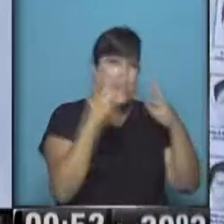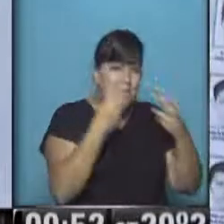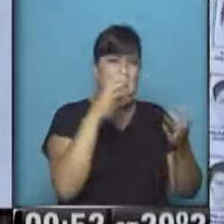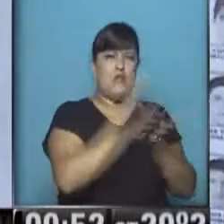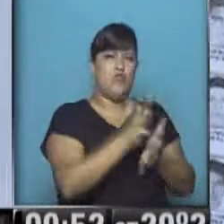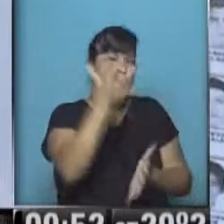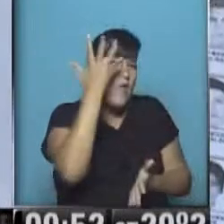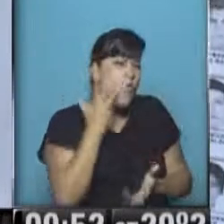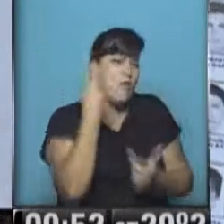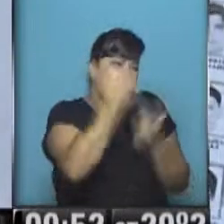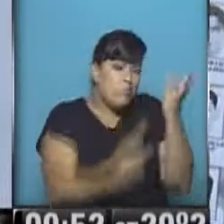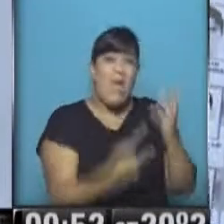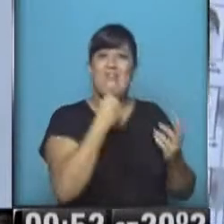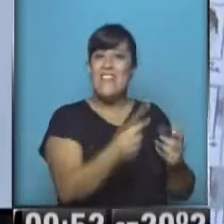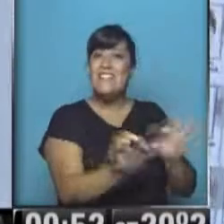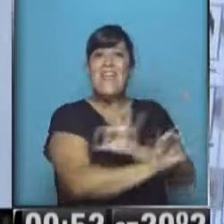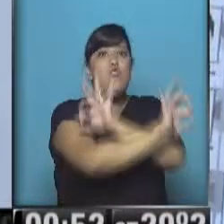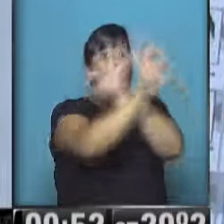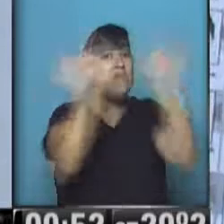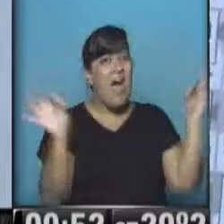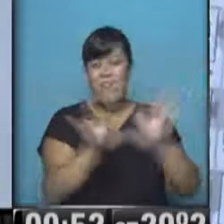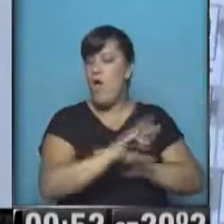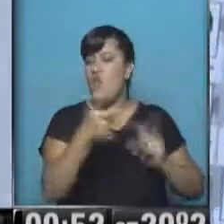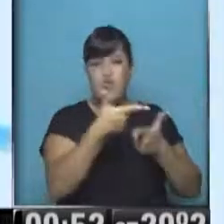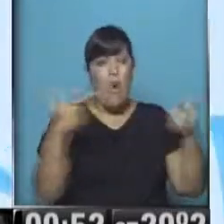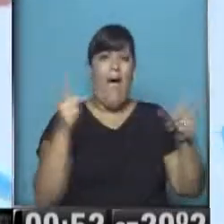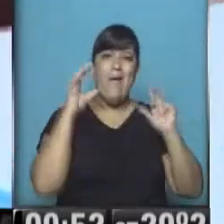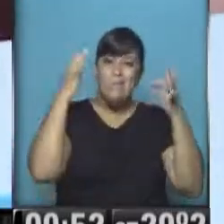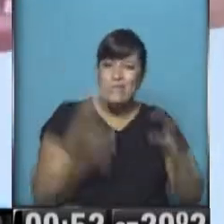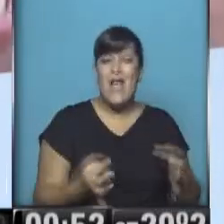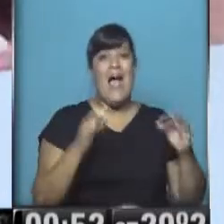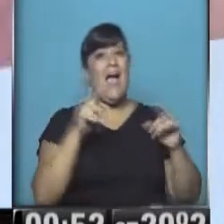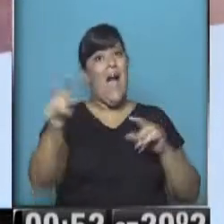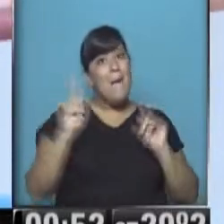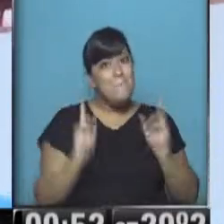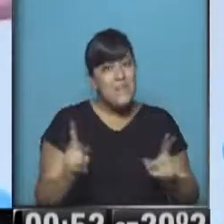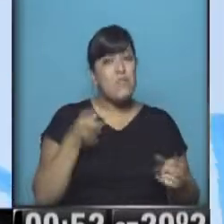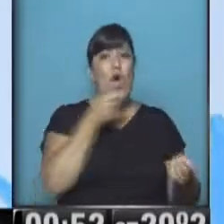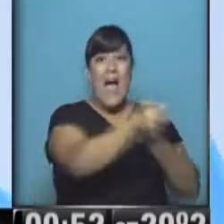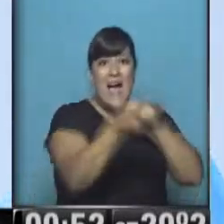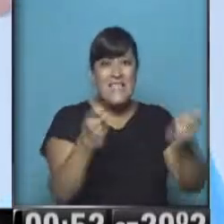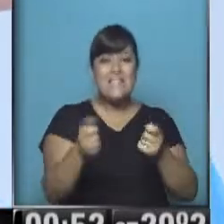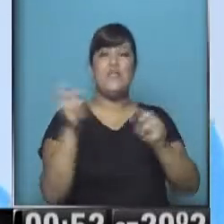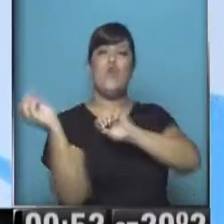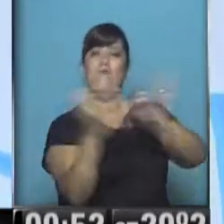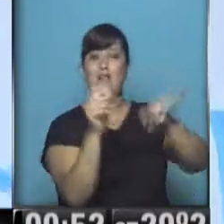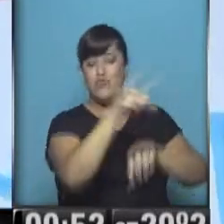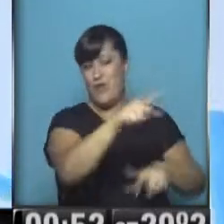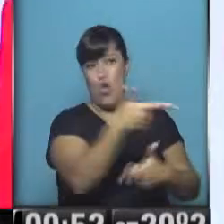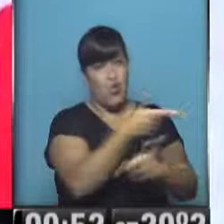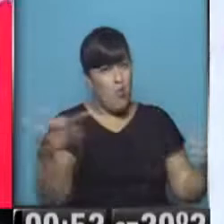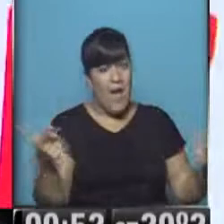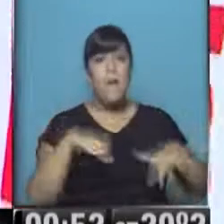argentinos es que no hay ninguna evidencia para asegurar que fueron asesinados en el basurero por eso como decía